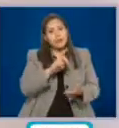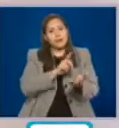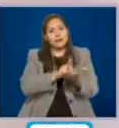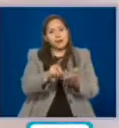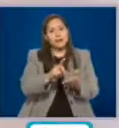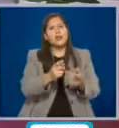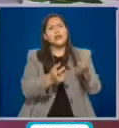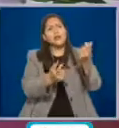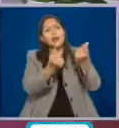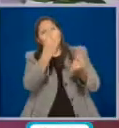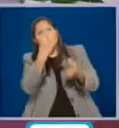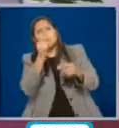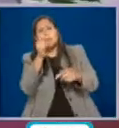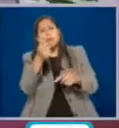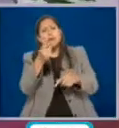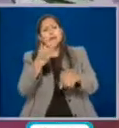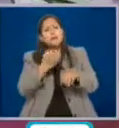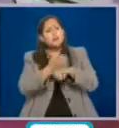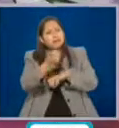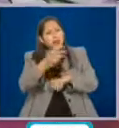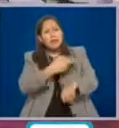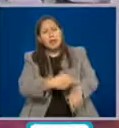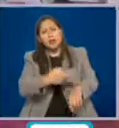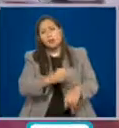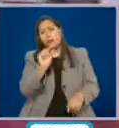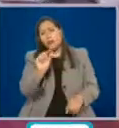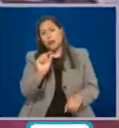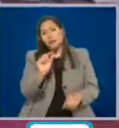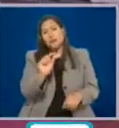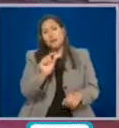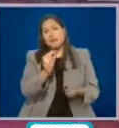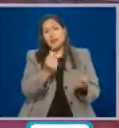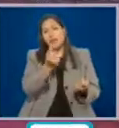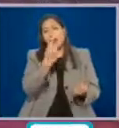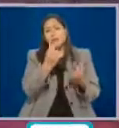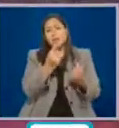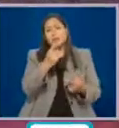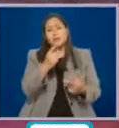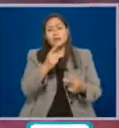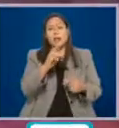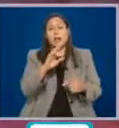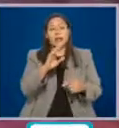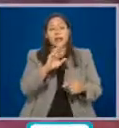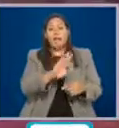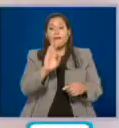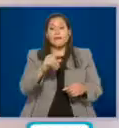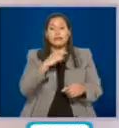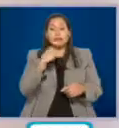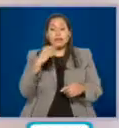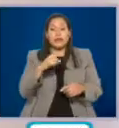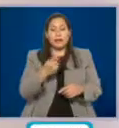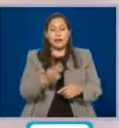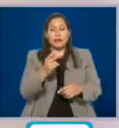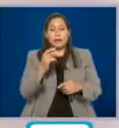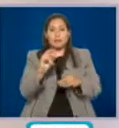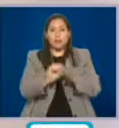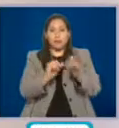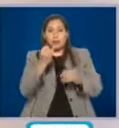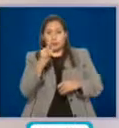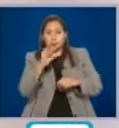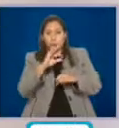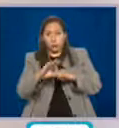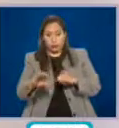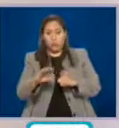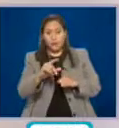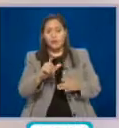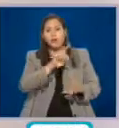pocos estados los que están llevando a cabo este proceso. Este proceso llega a su fin en este mes. Tenemos 6 meses, los transitorios